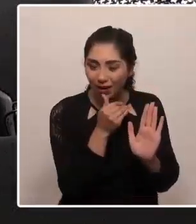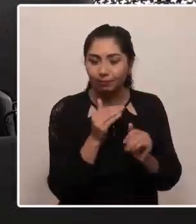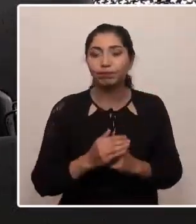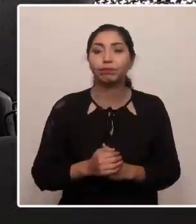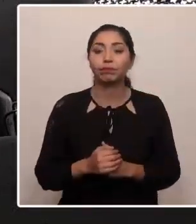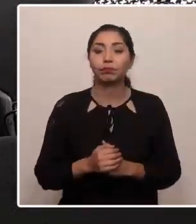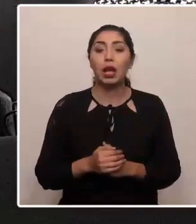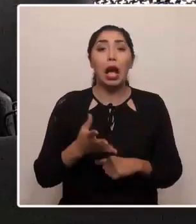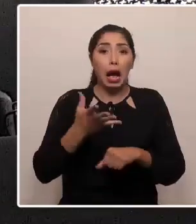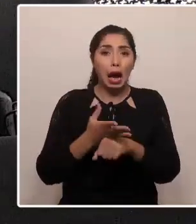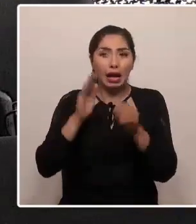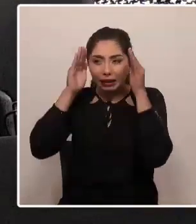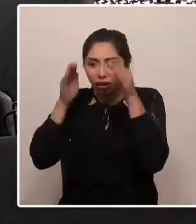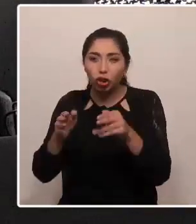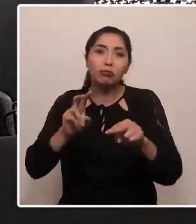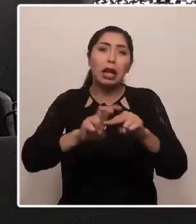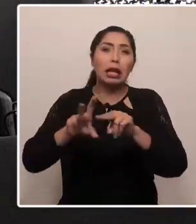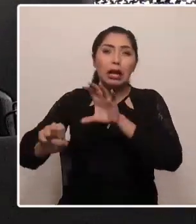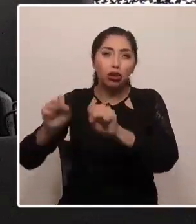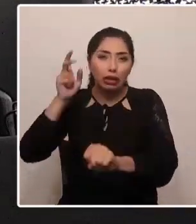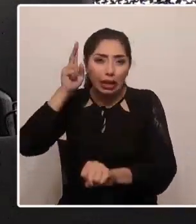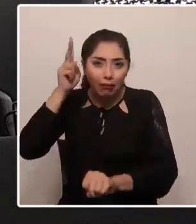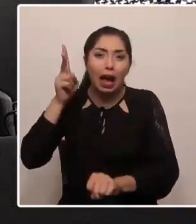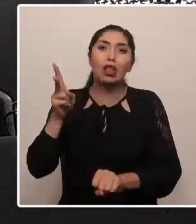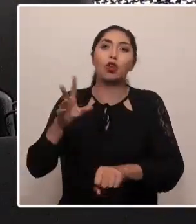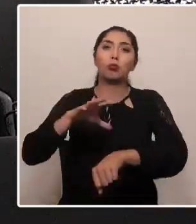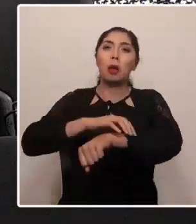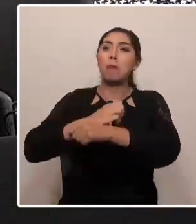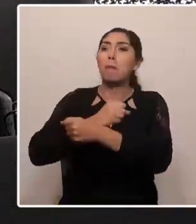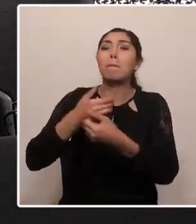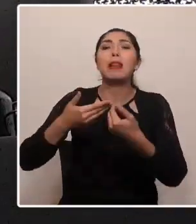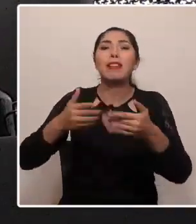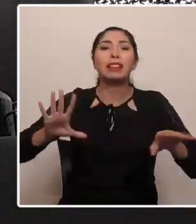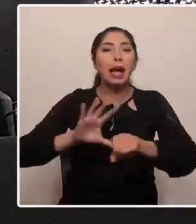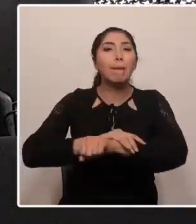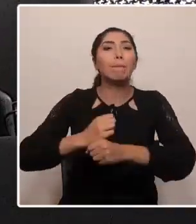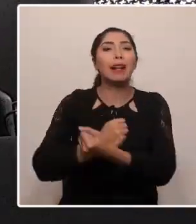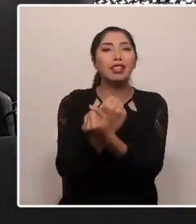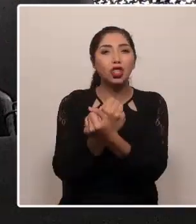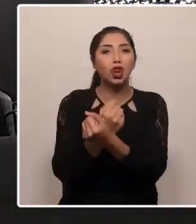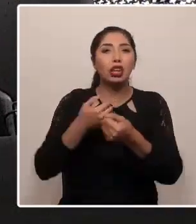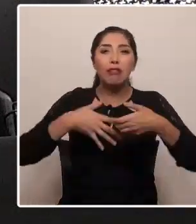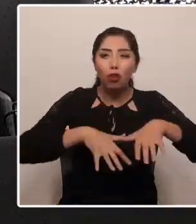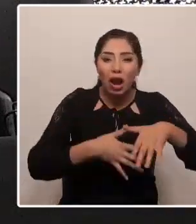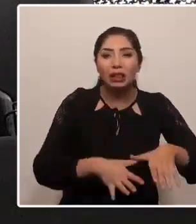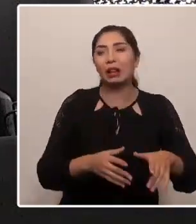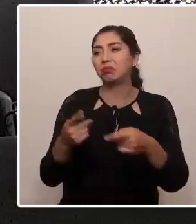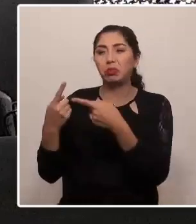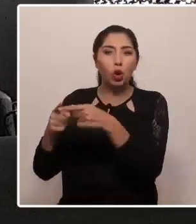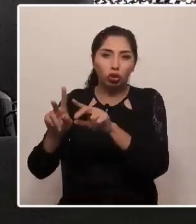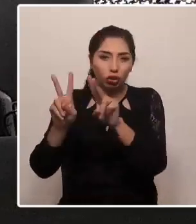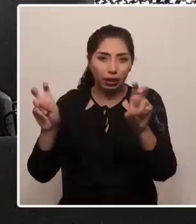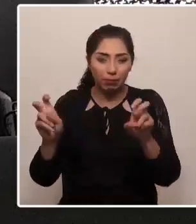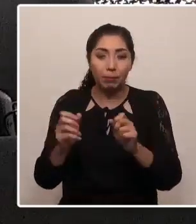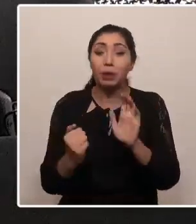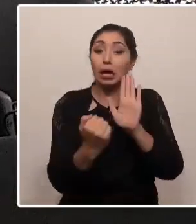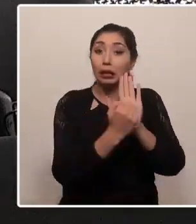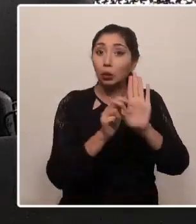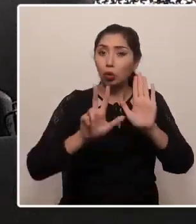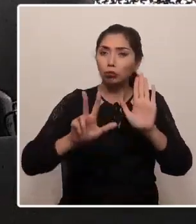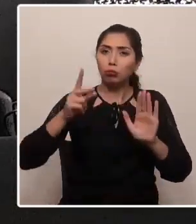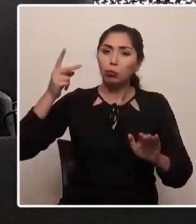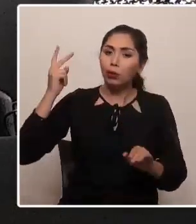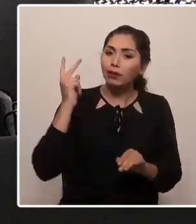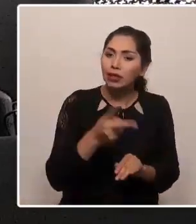escaños reservados, libertad a los presos de la revuelta, etc. Les pido, además, que pongan atención en la redacción del artículo 8, especialmente la prohibición de